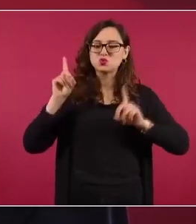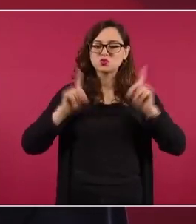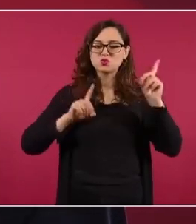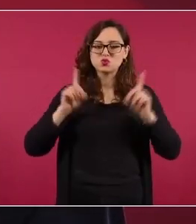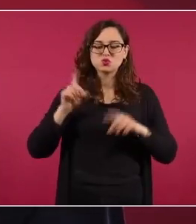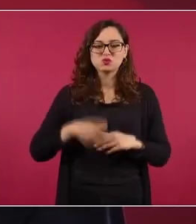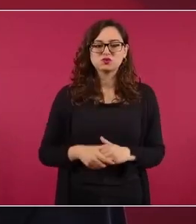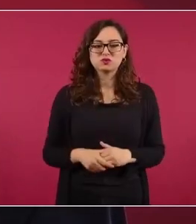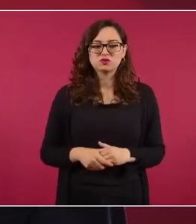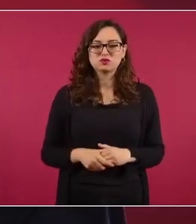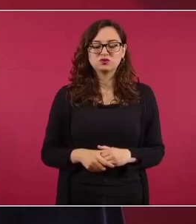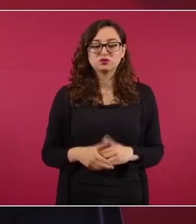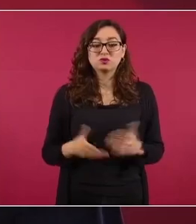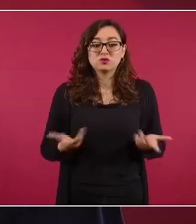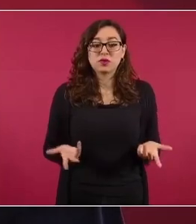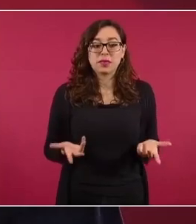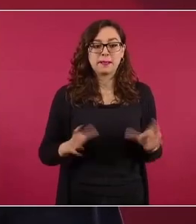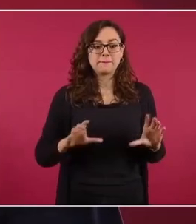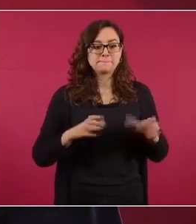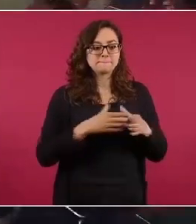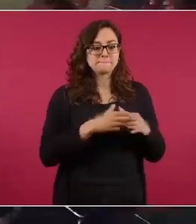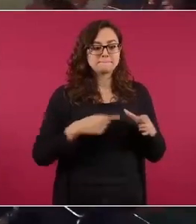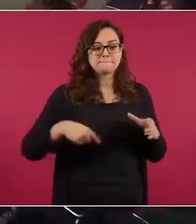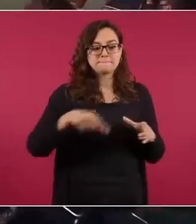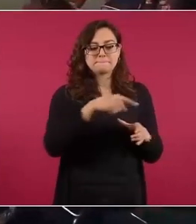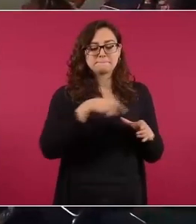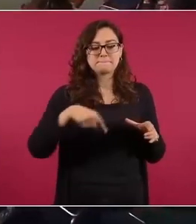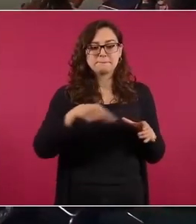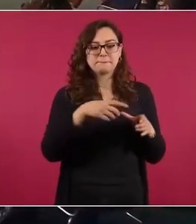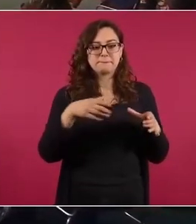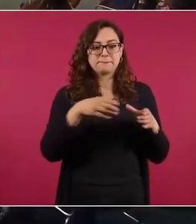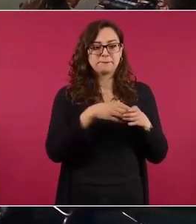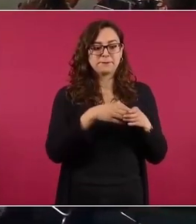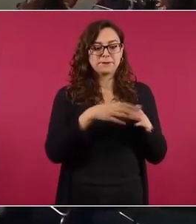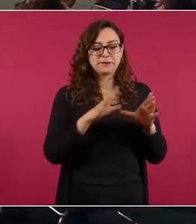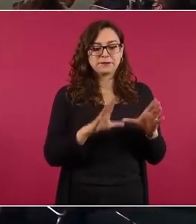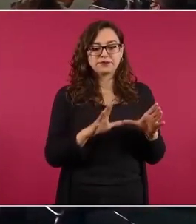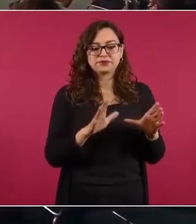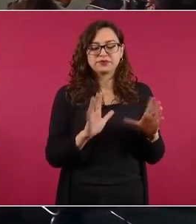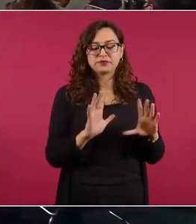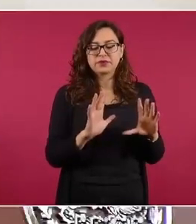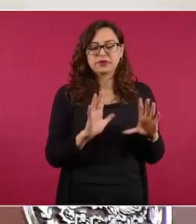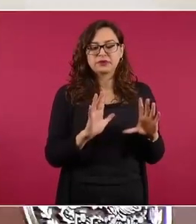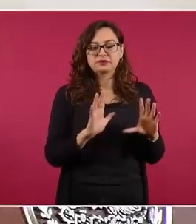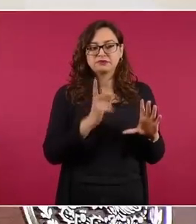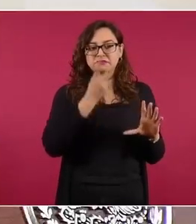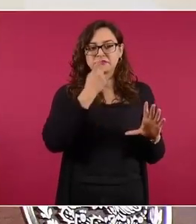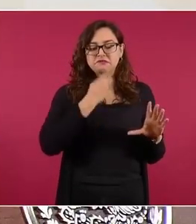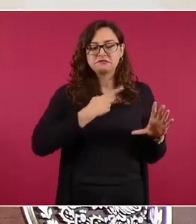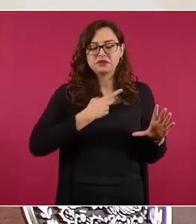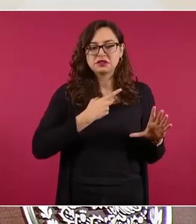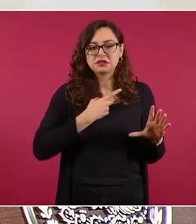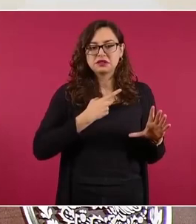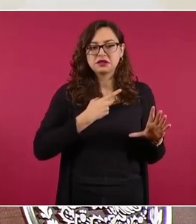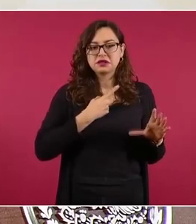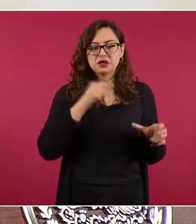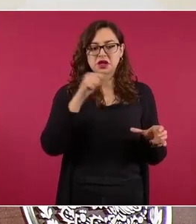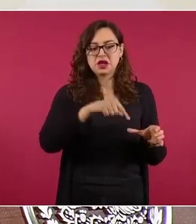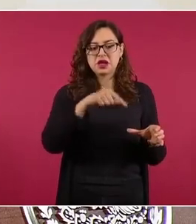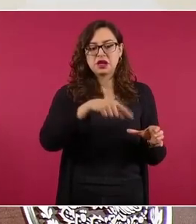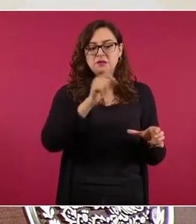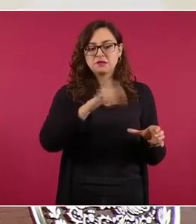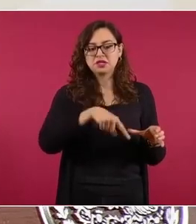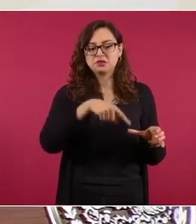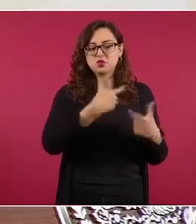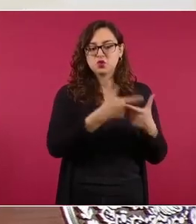ellos mismos sostienen, o no sé, alguien me informó de que han hecho